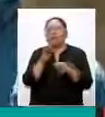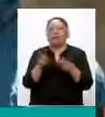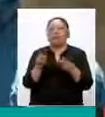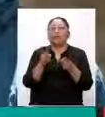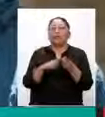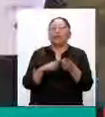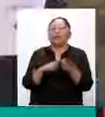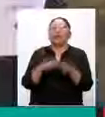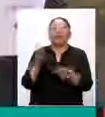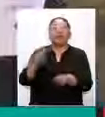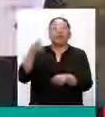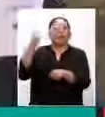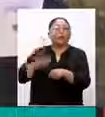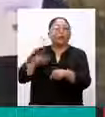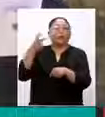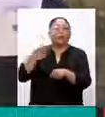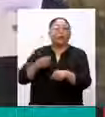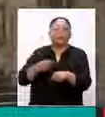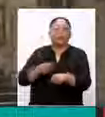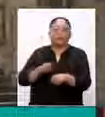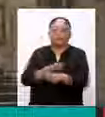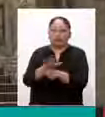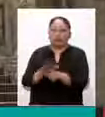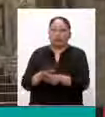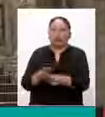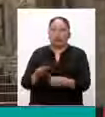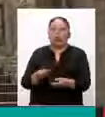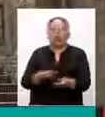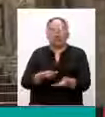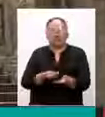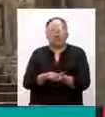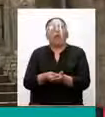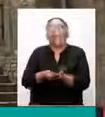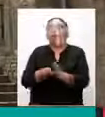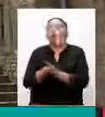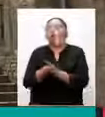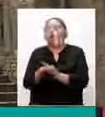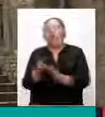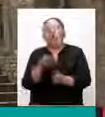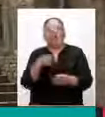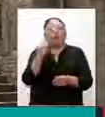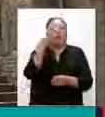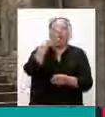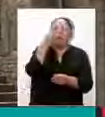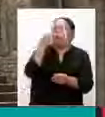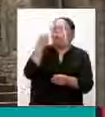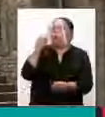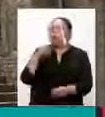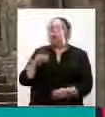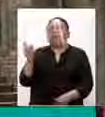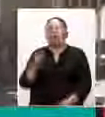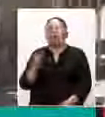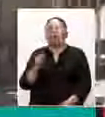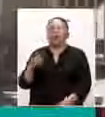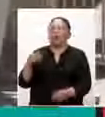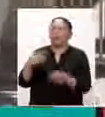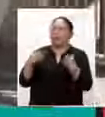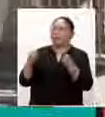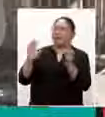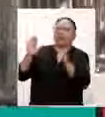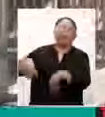de COVID-19 y durante la segunda ola siguen lucrando con el dolor, con la salud, con la angustia